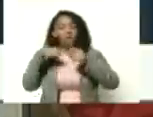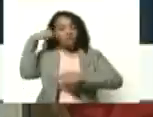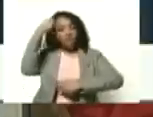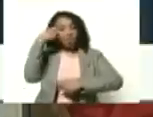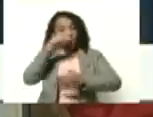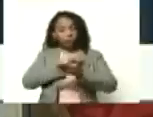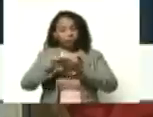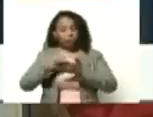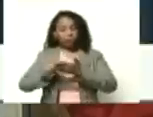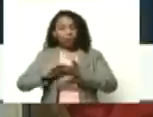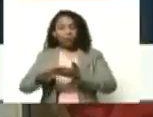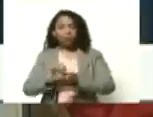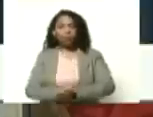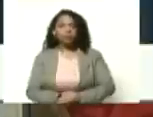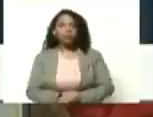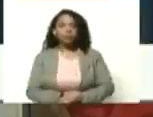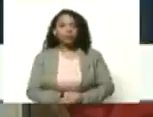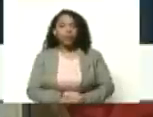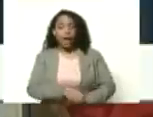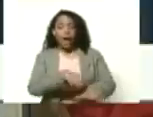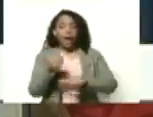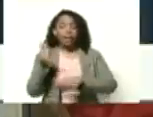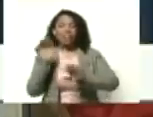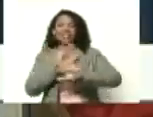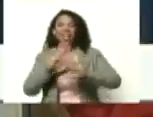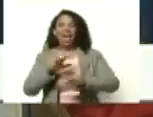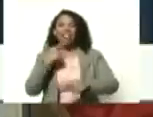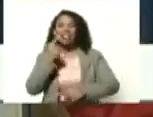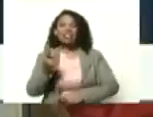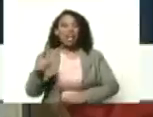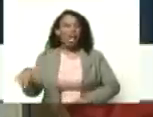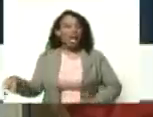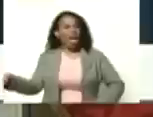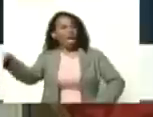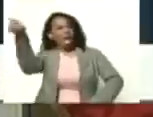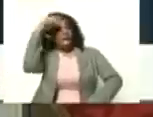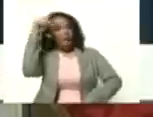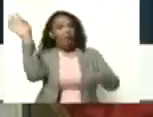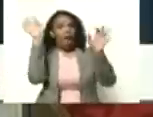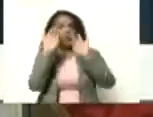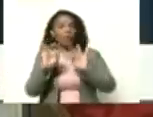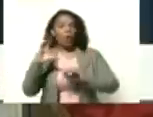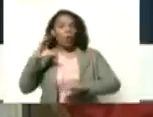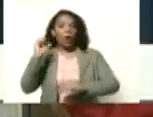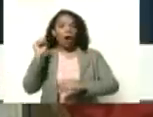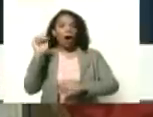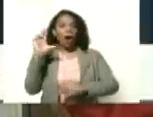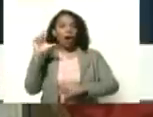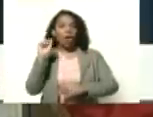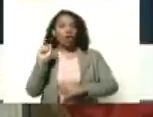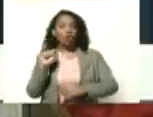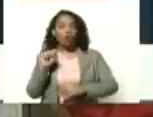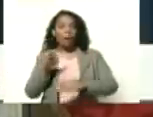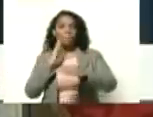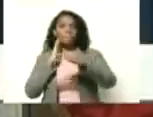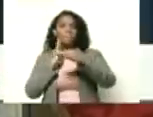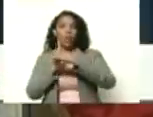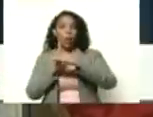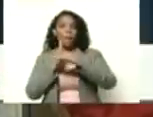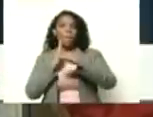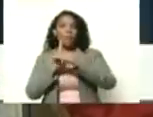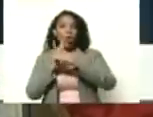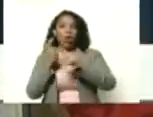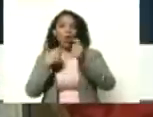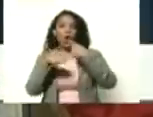escrita que ella ya estaba obstinada de la manera como carlos lang obstaculizaba sus